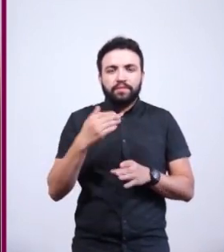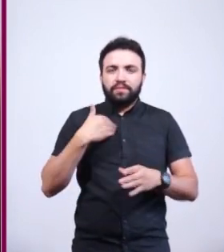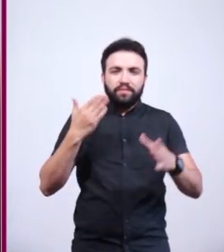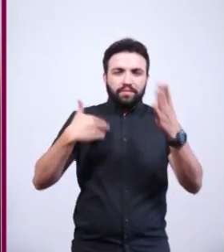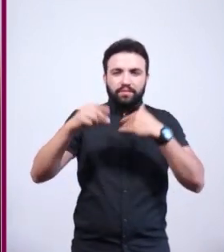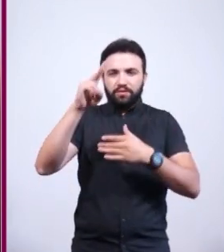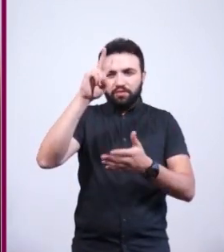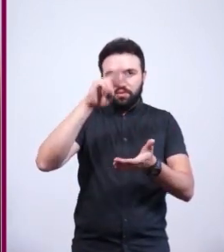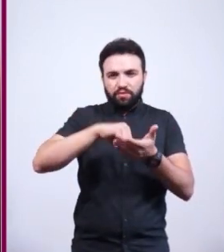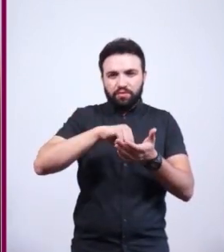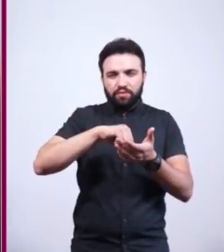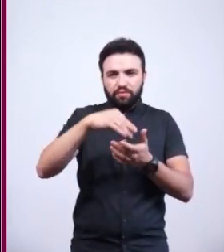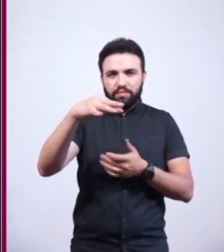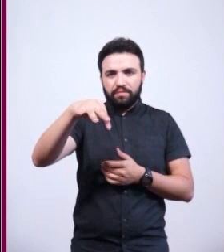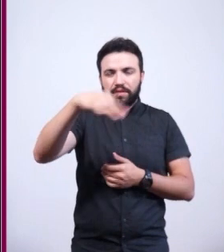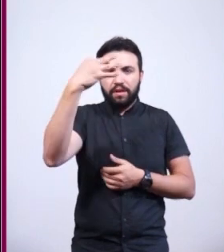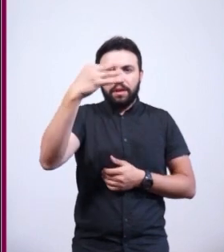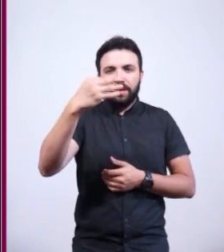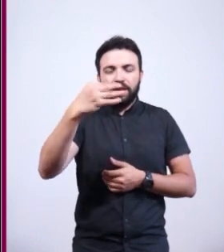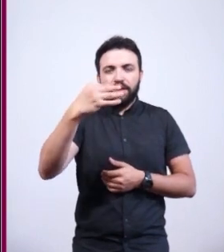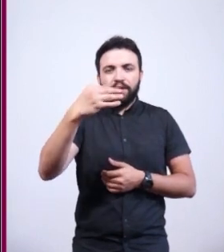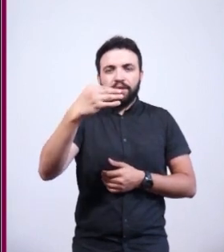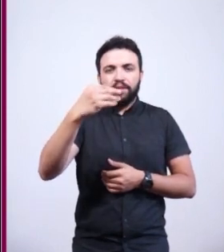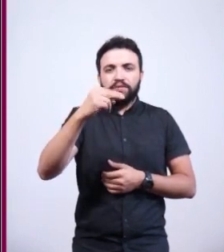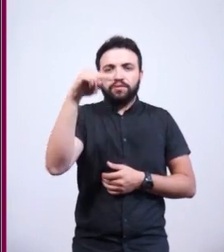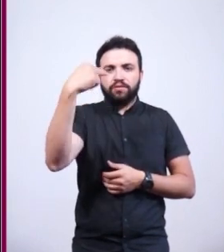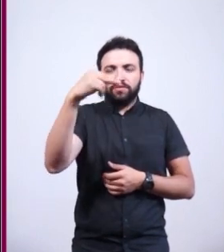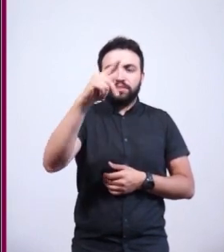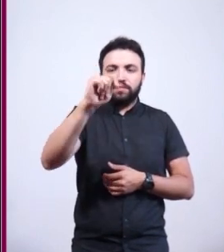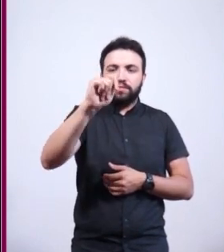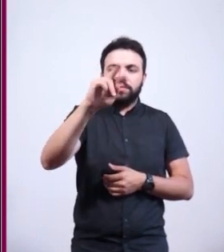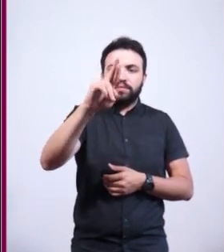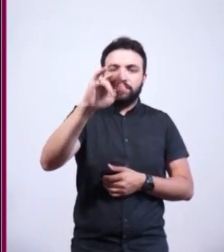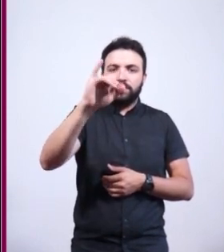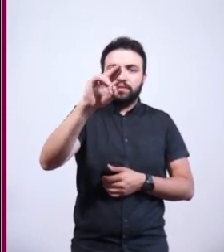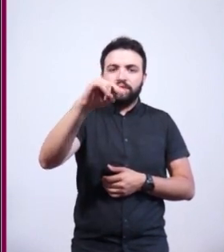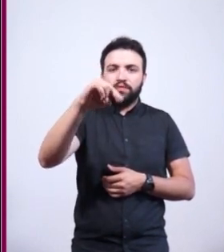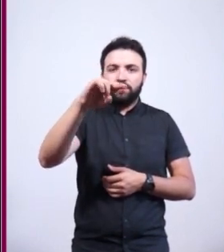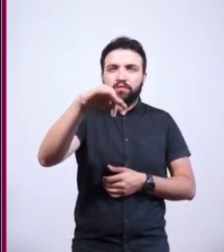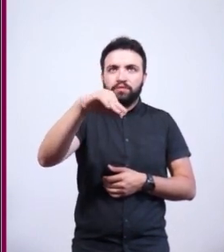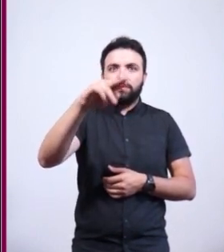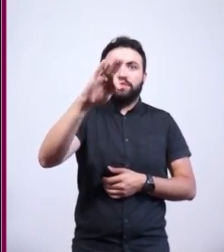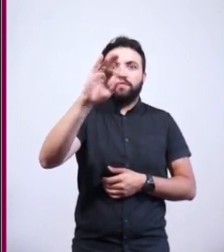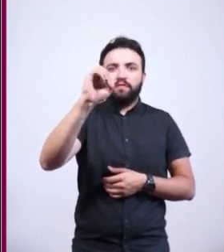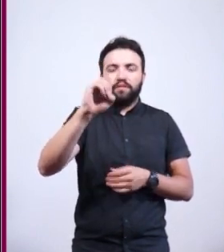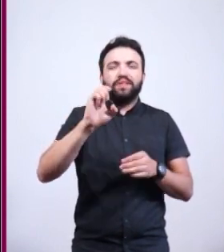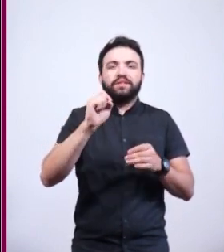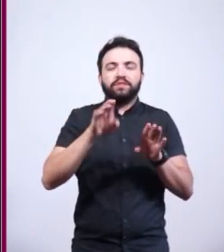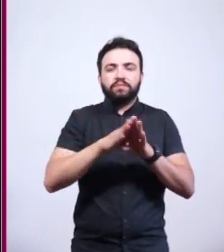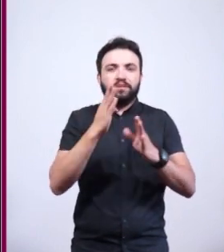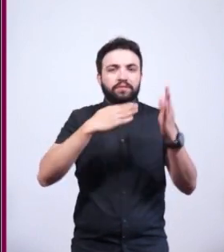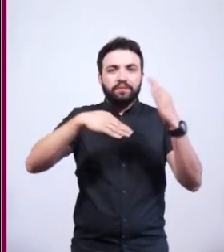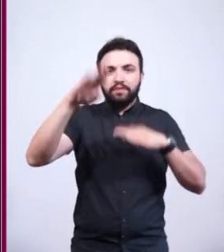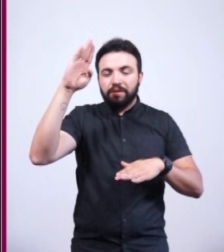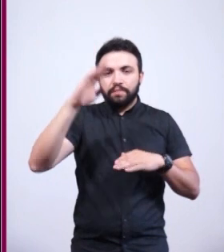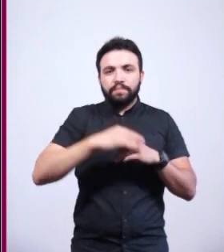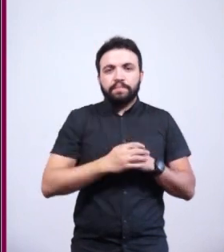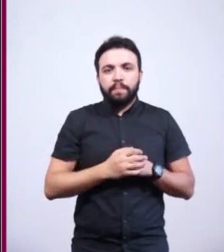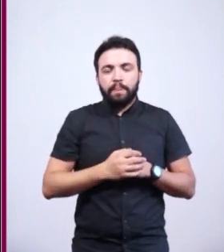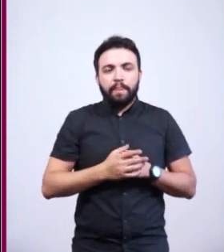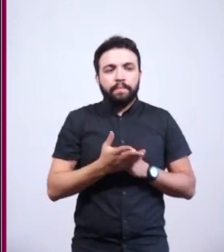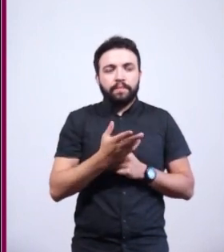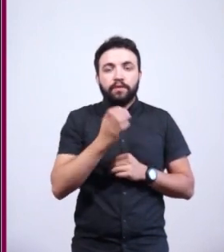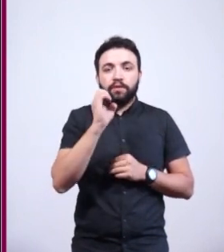del 2014, que se llama El Triunfo. Acabó siendo un video en